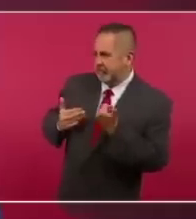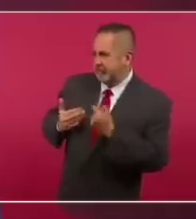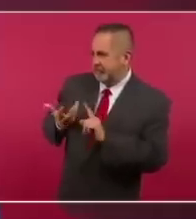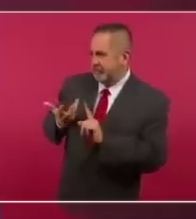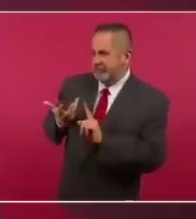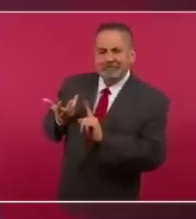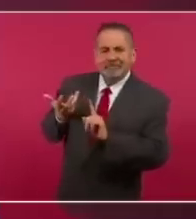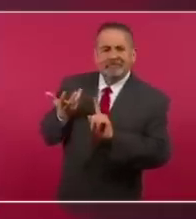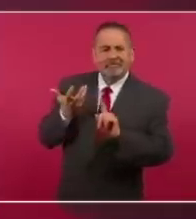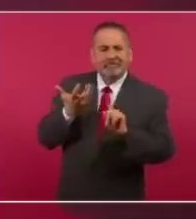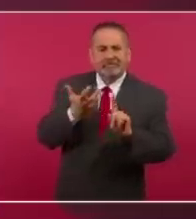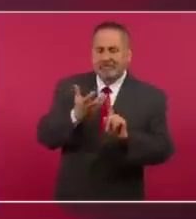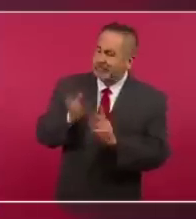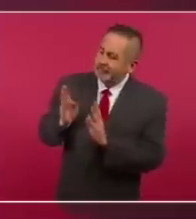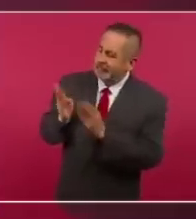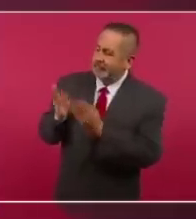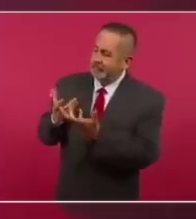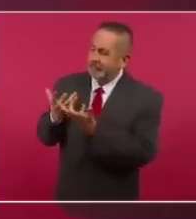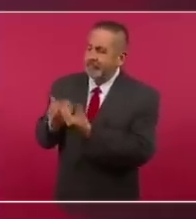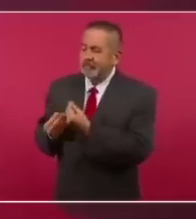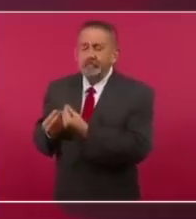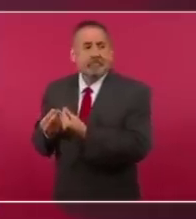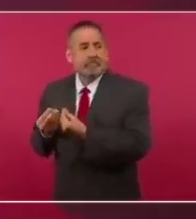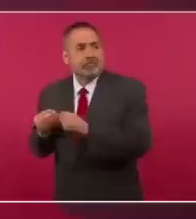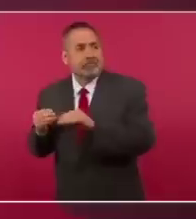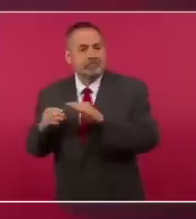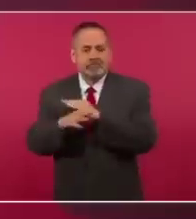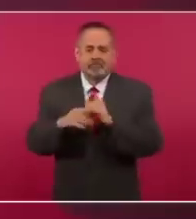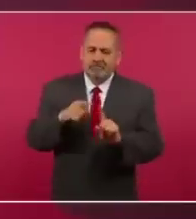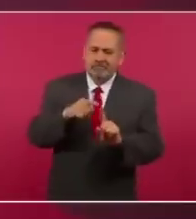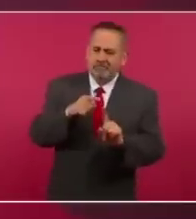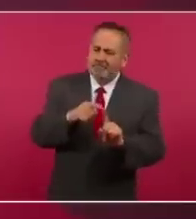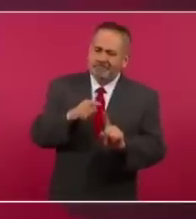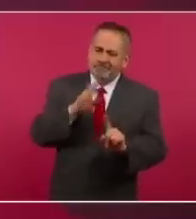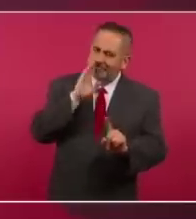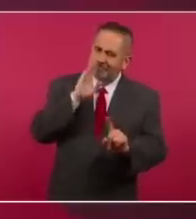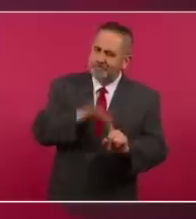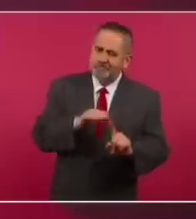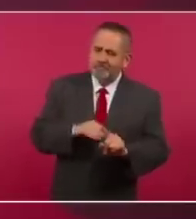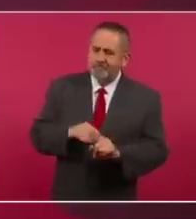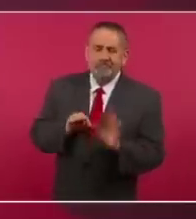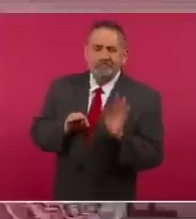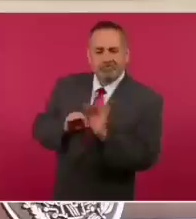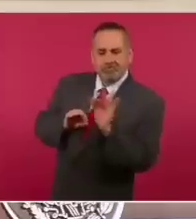la actitud de quienes trafican con migrantes.